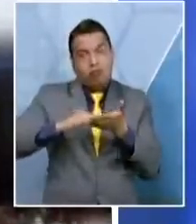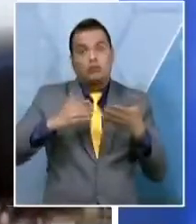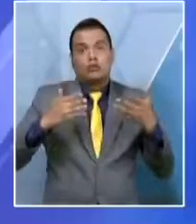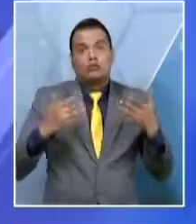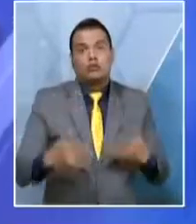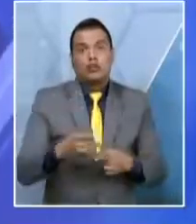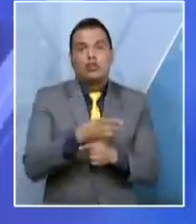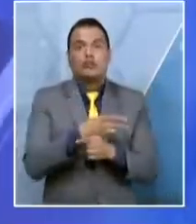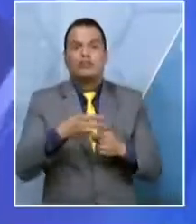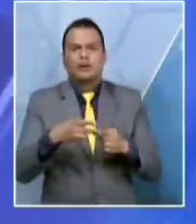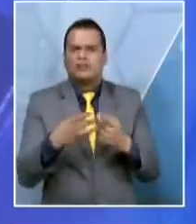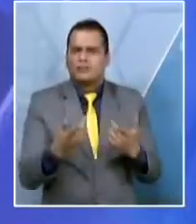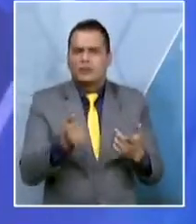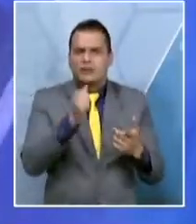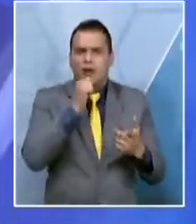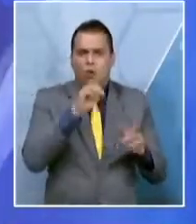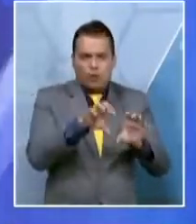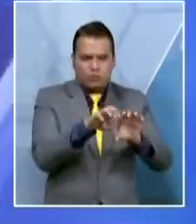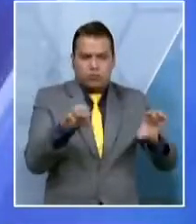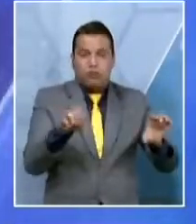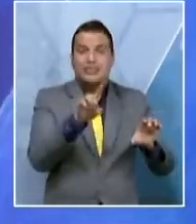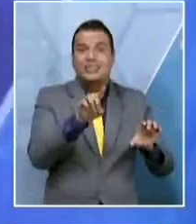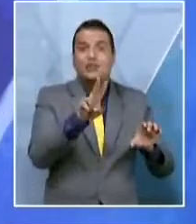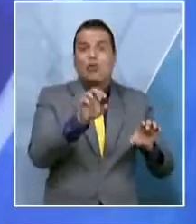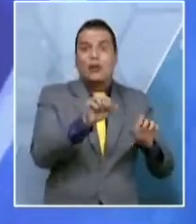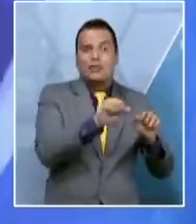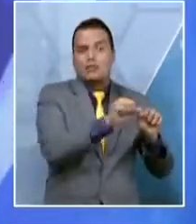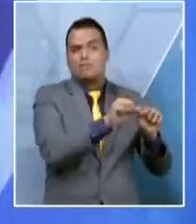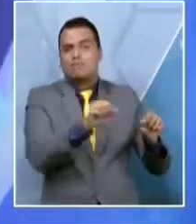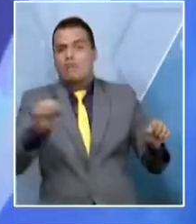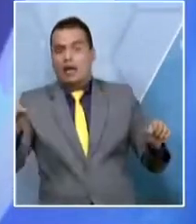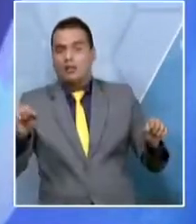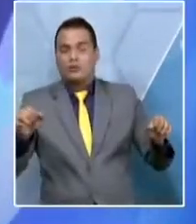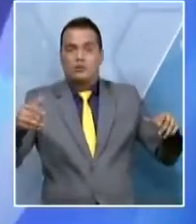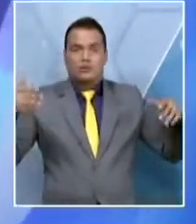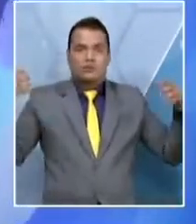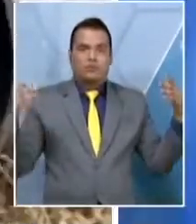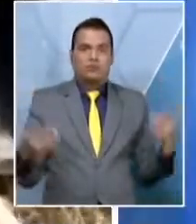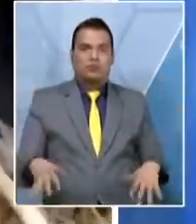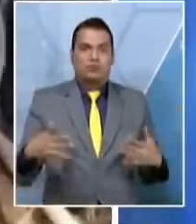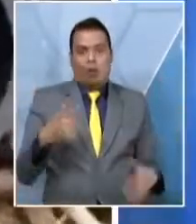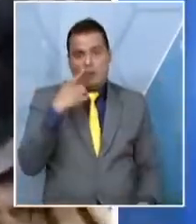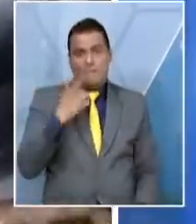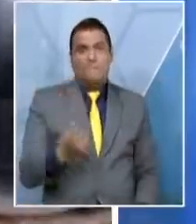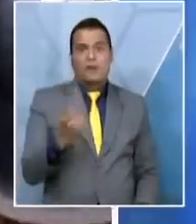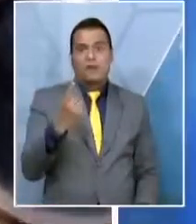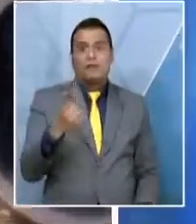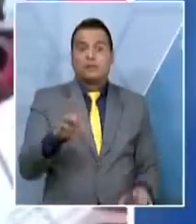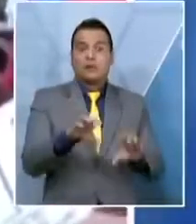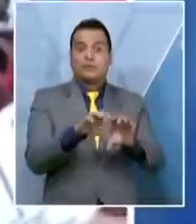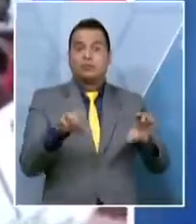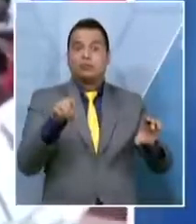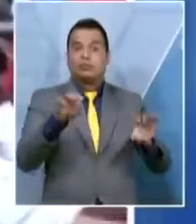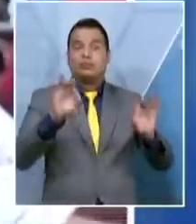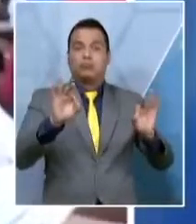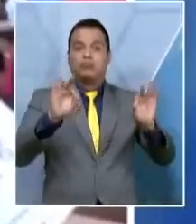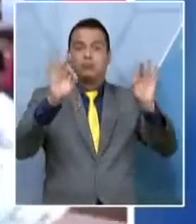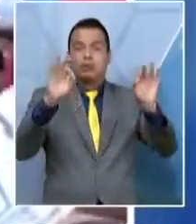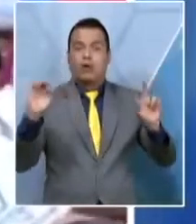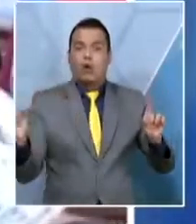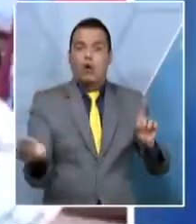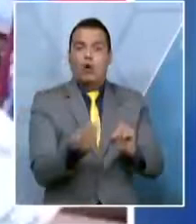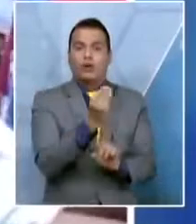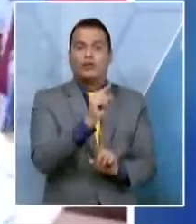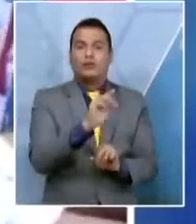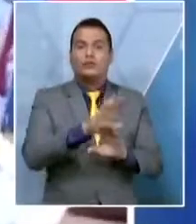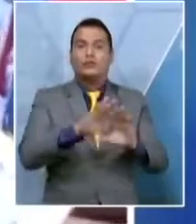120 metros de tubería de alta densidad de 20 pulgadas, siendo la primera y única zona del litoral pacífico que cuenta con este tipo de material. Hoy nos